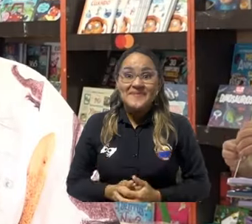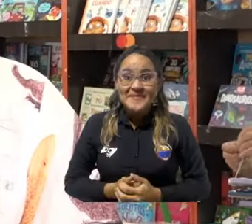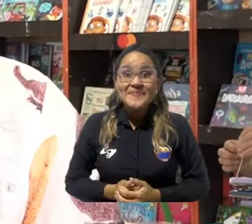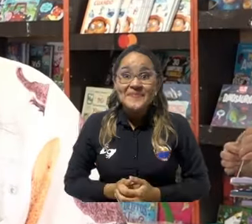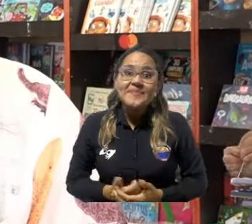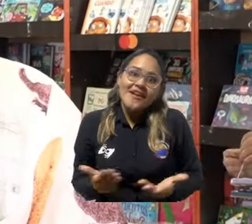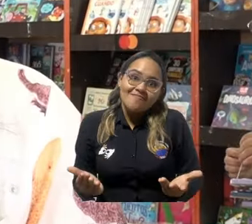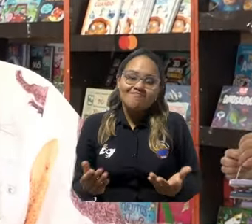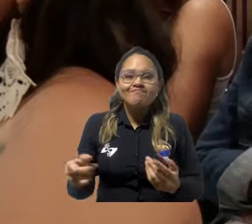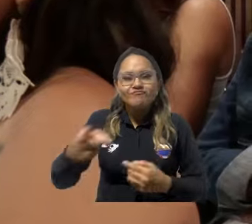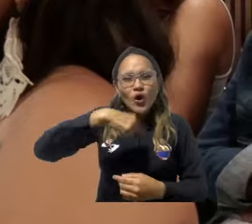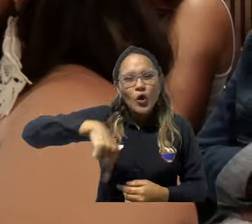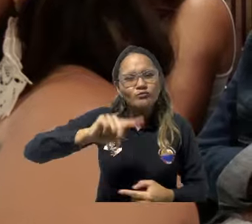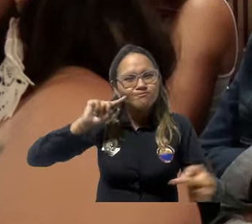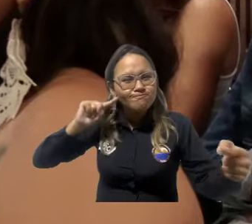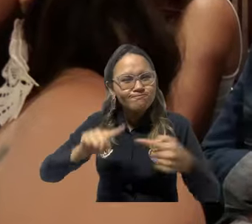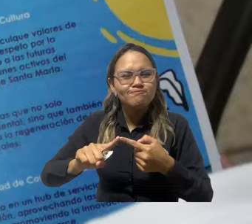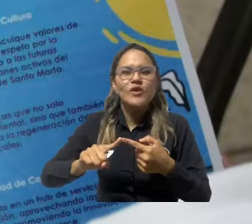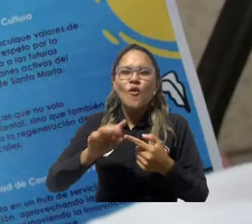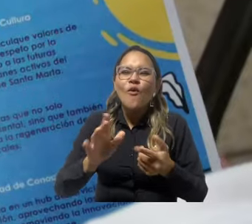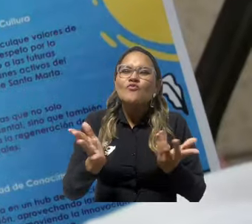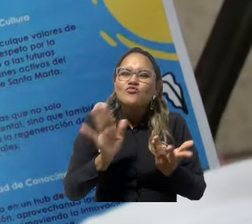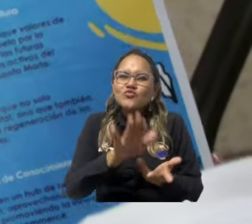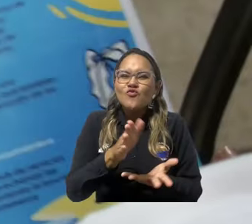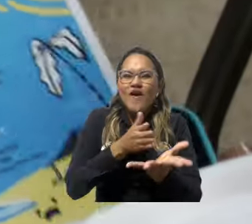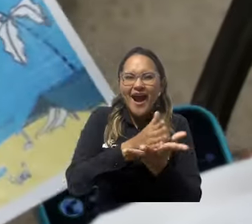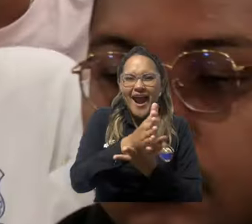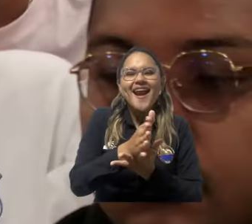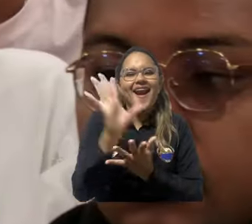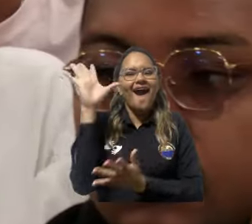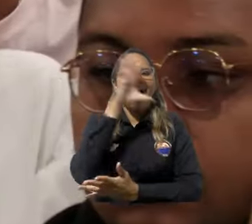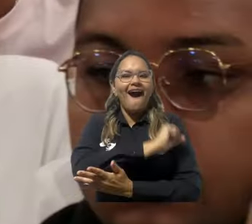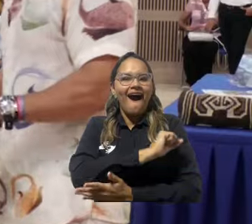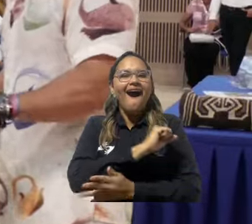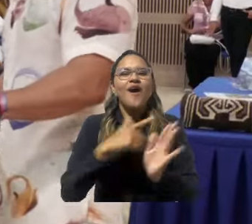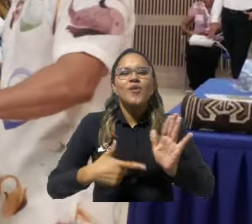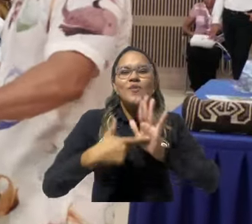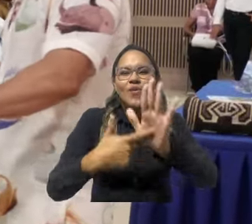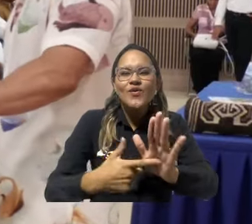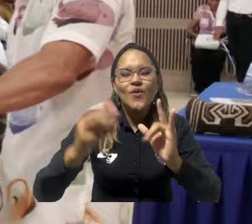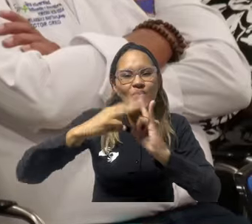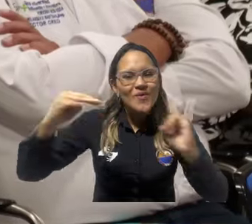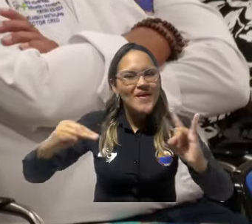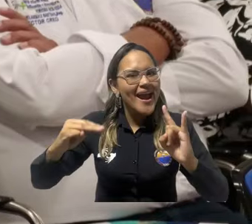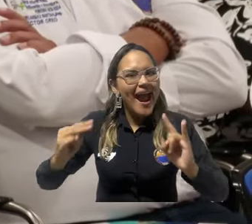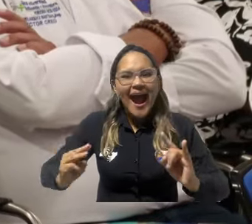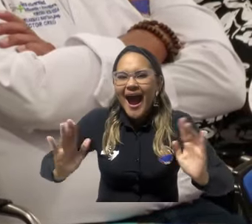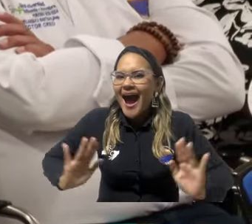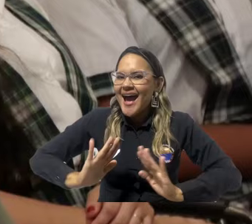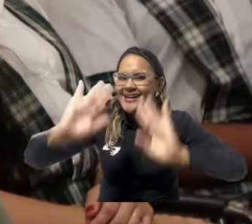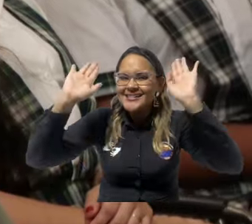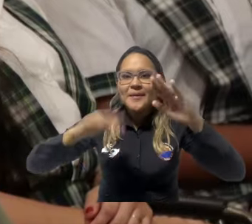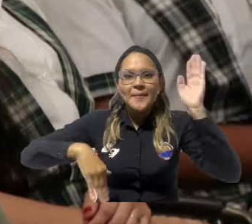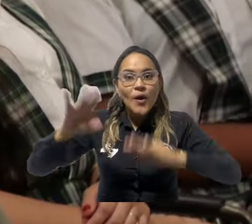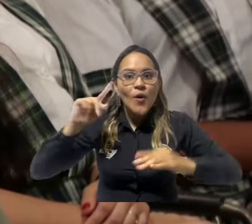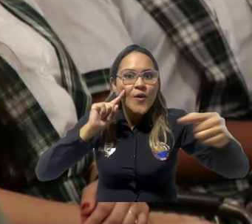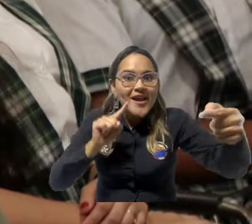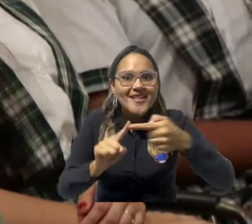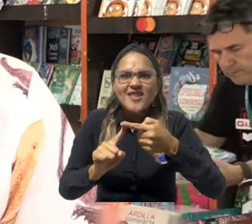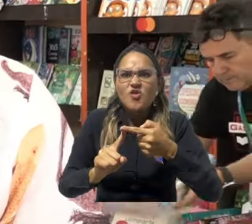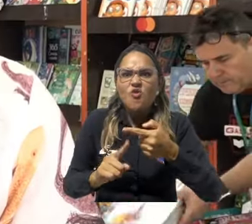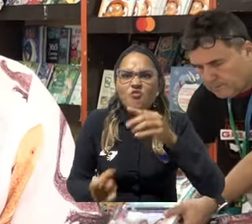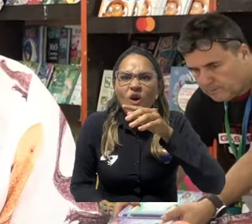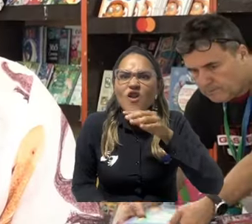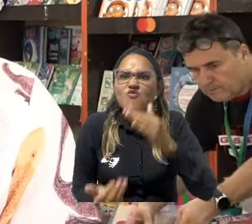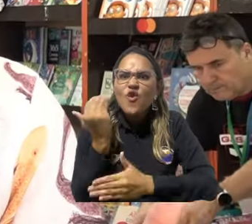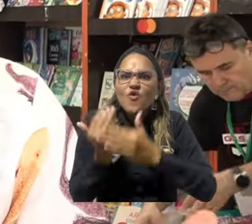un programa con una apuesta significativa que muestra cómo la Universidad del Magdalena se encamina precisamente a crear programas que